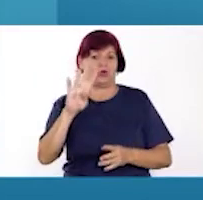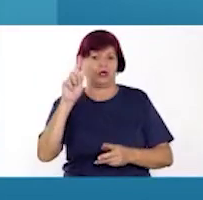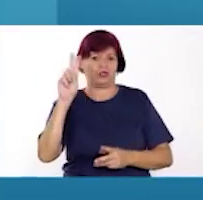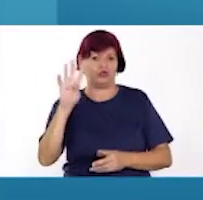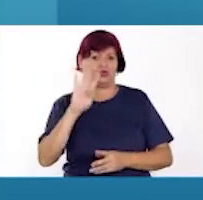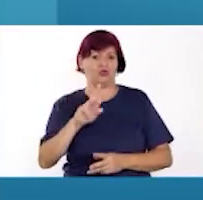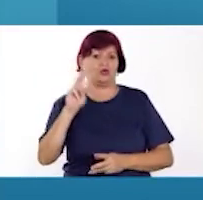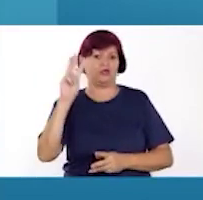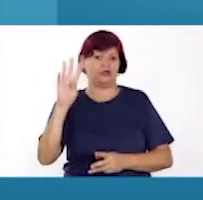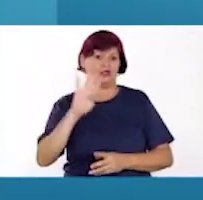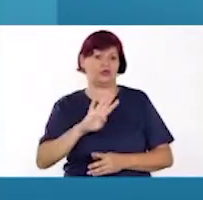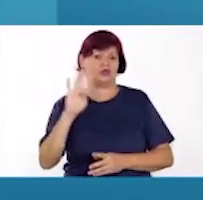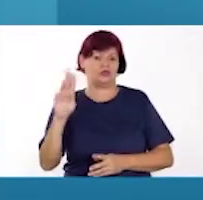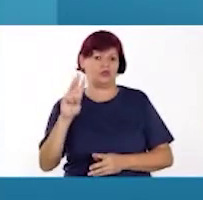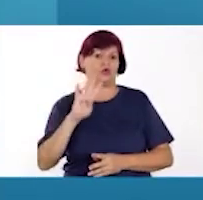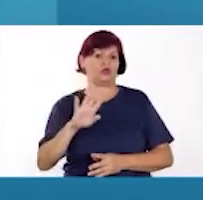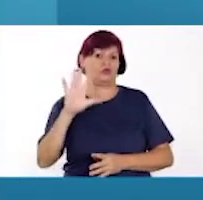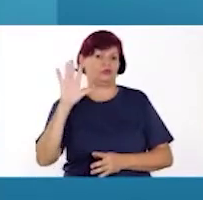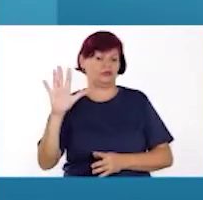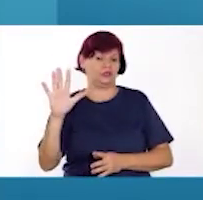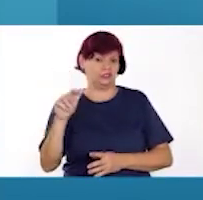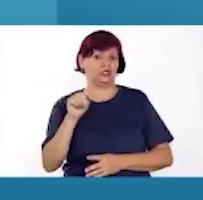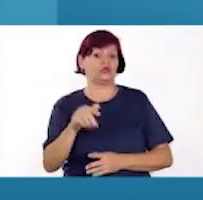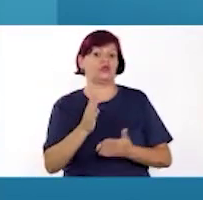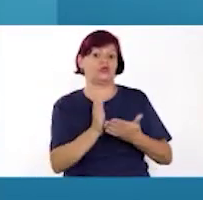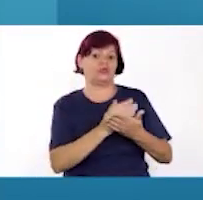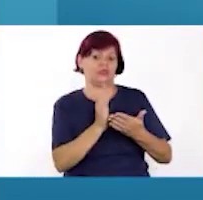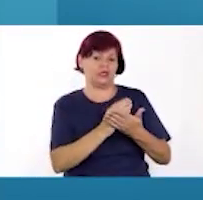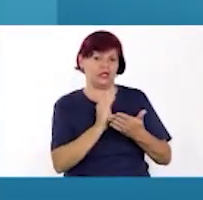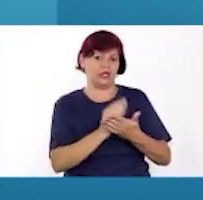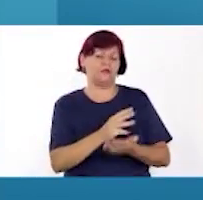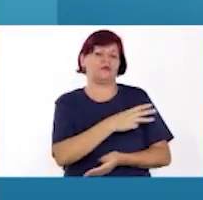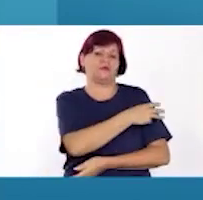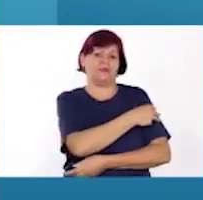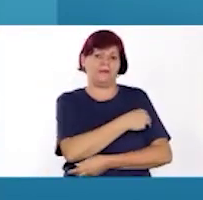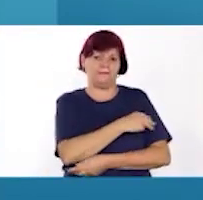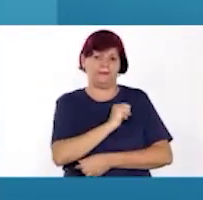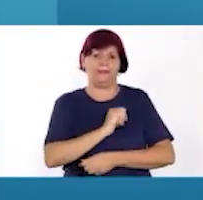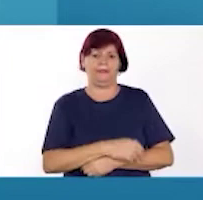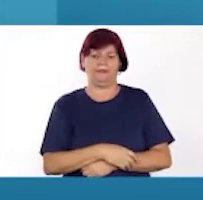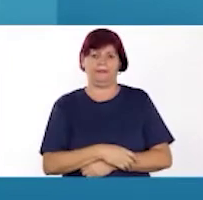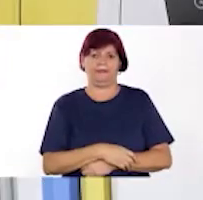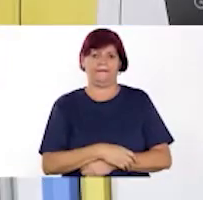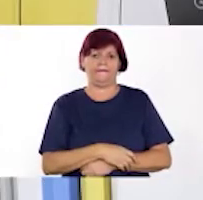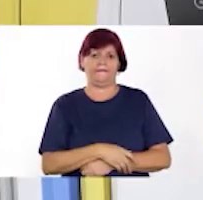43, 44 y 45 de tema de historia contemporánea a nivel medio superior.